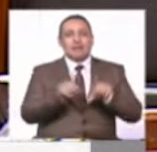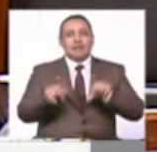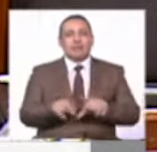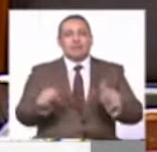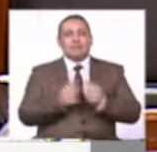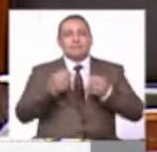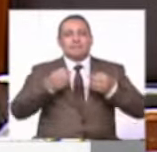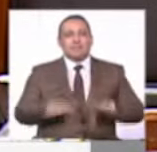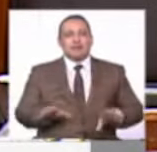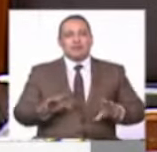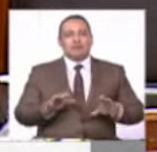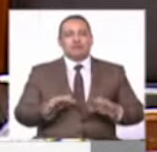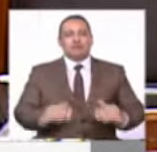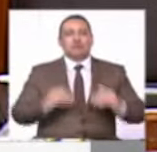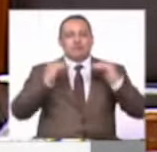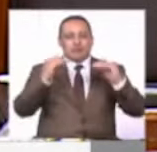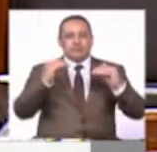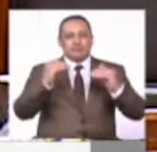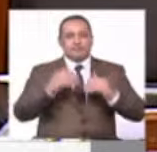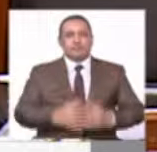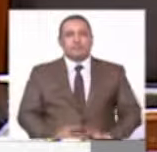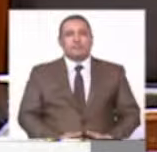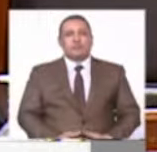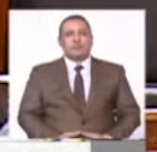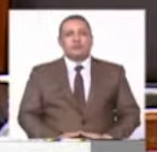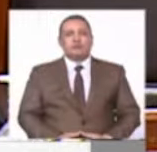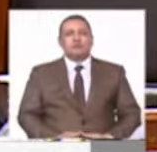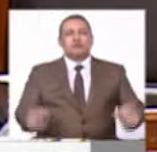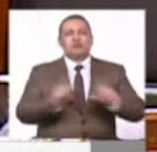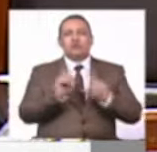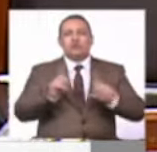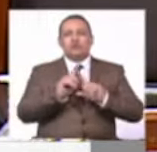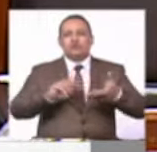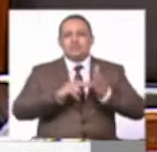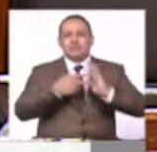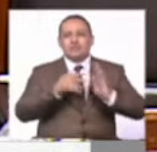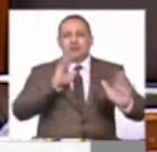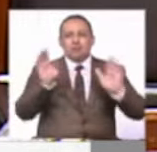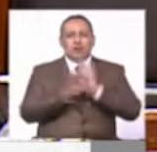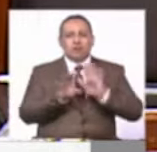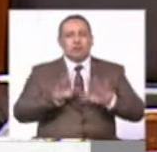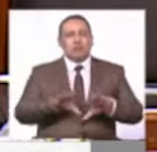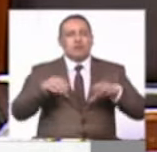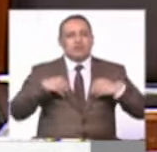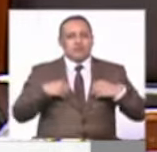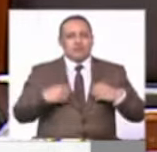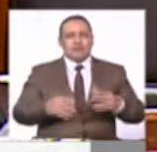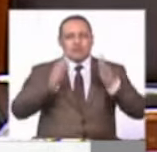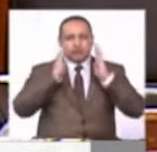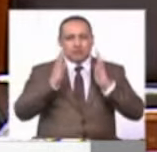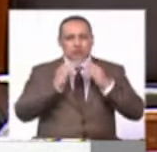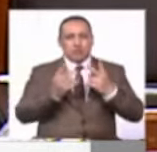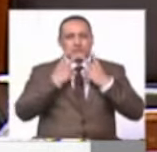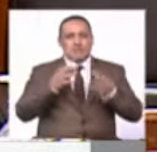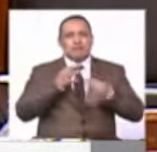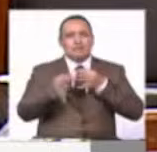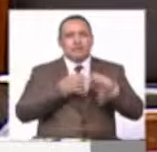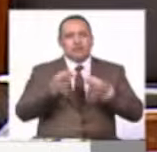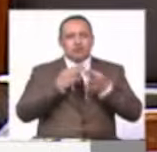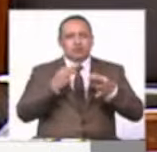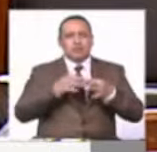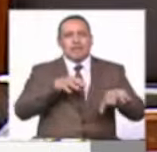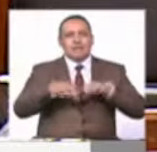pierde dicha condición no resulta la interpretación